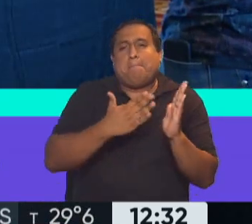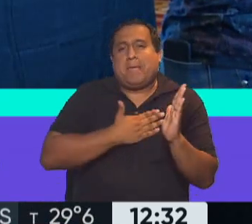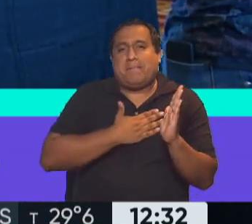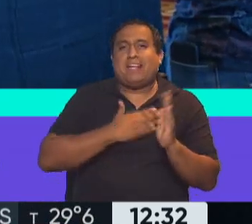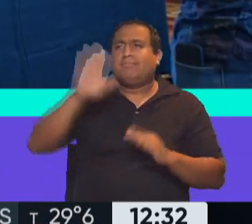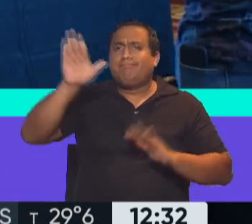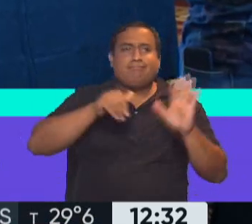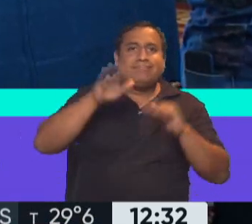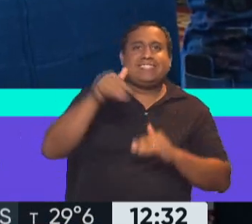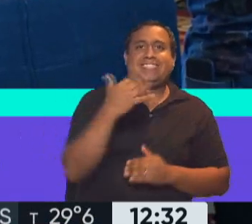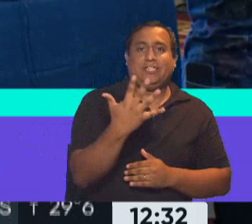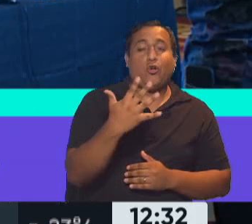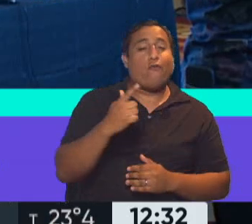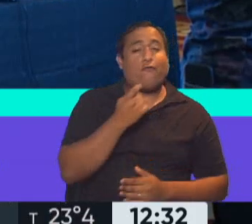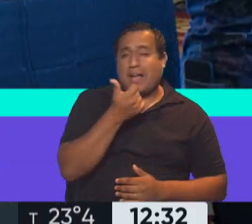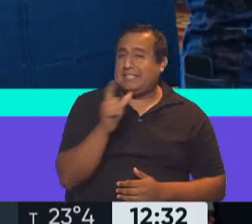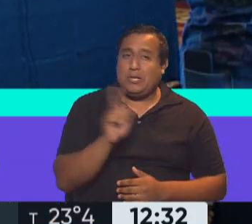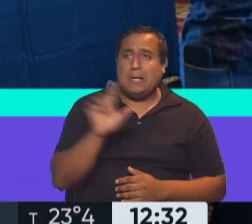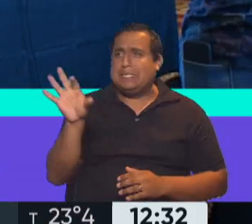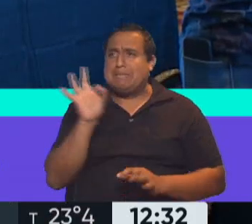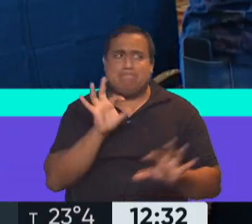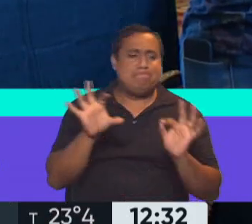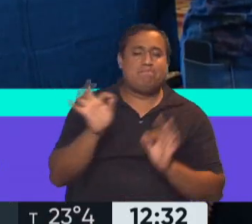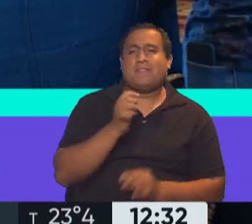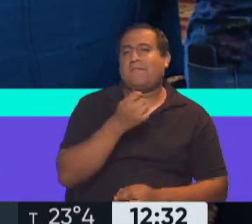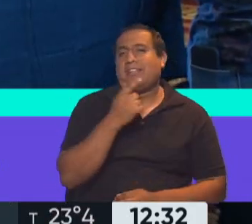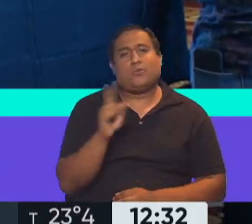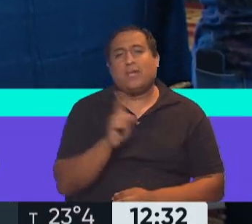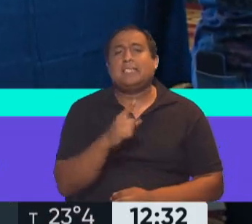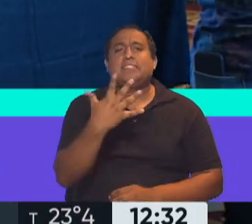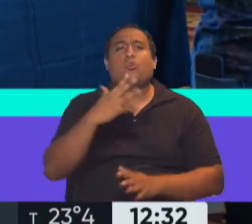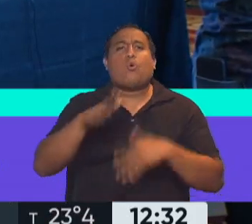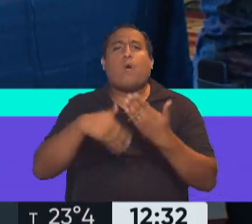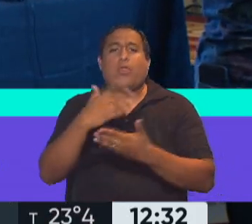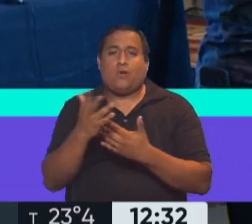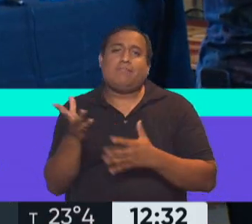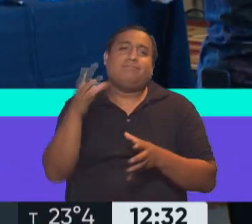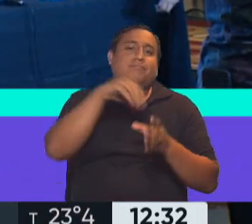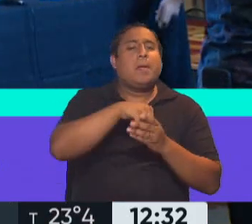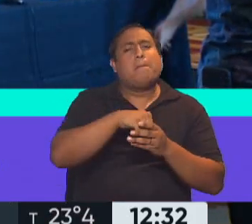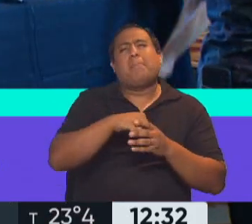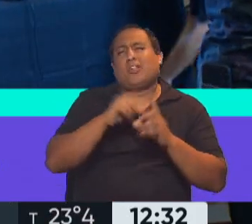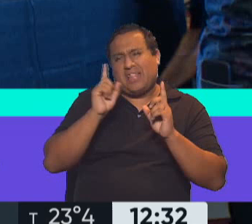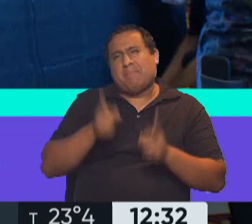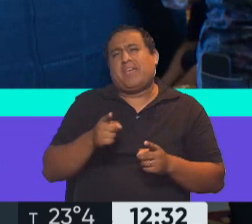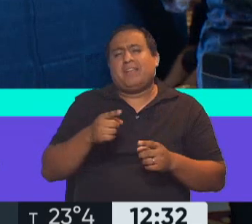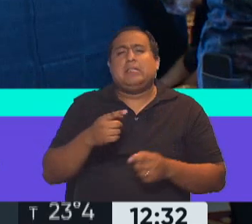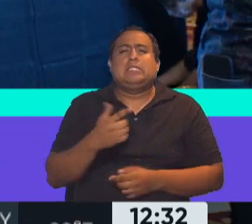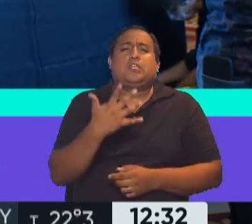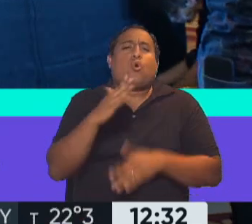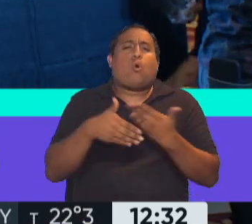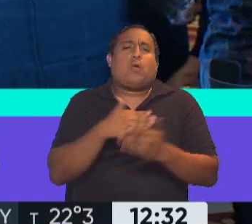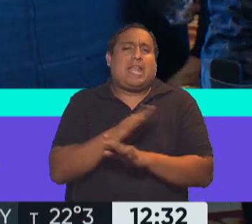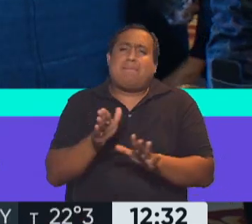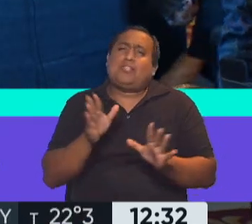5 convocados. No fue fácil. No, son 5 jugadores que se van a jugar, pero bueno, son mucho más que 5 jugadores. La verdad que